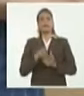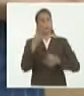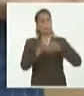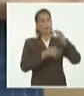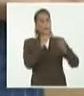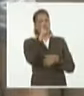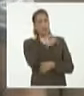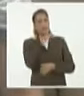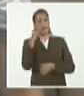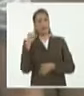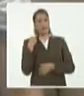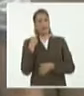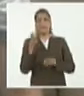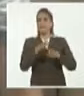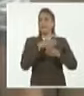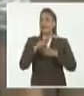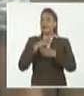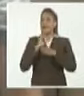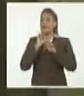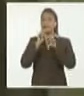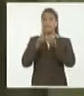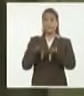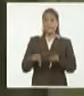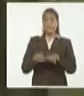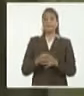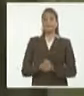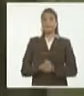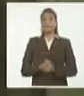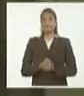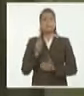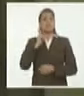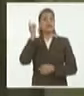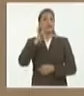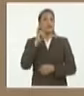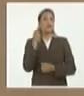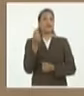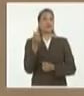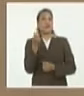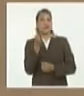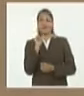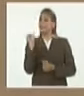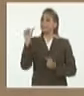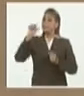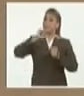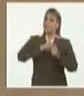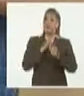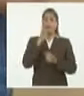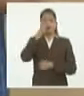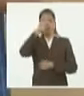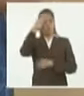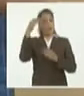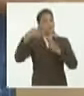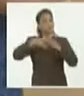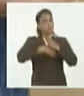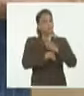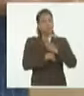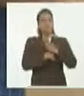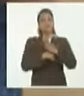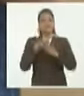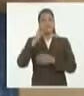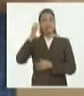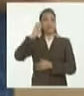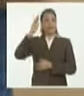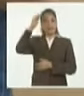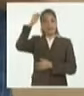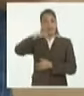con las mutaciones presentes, en medio de una situación financiera sumamente compleja para el país. Nosotros sabemos que